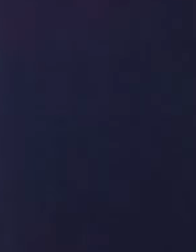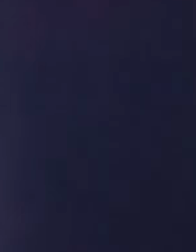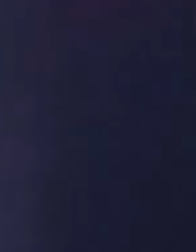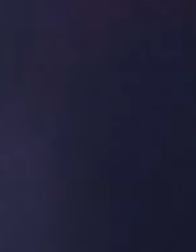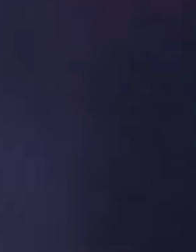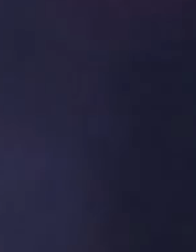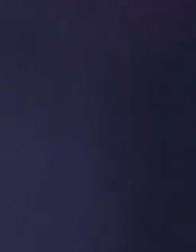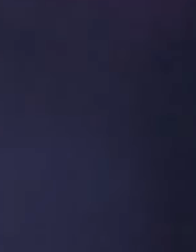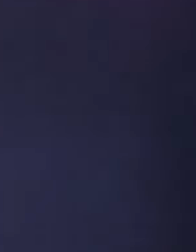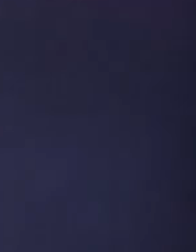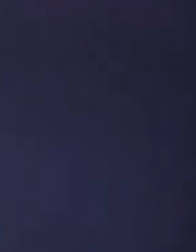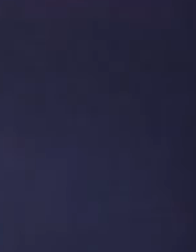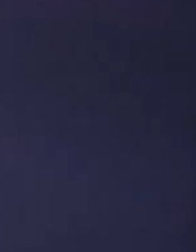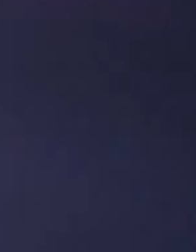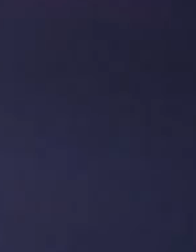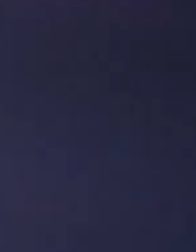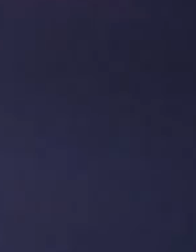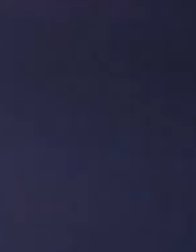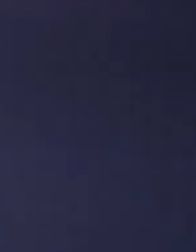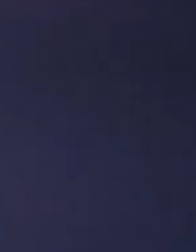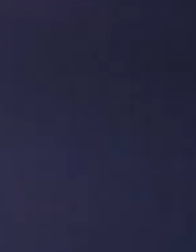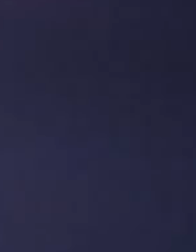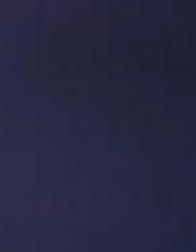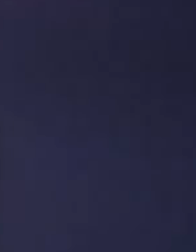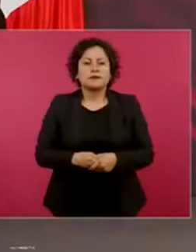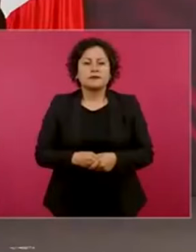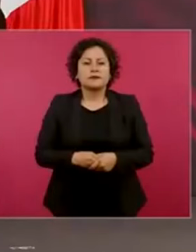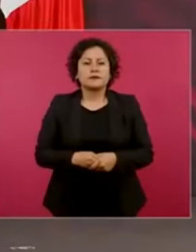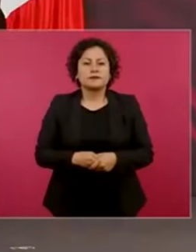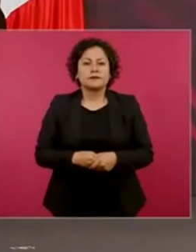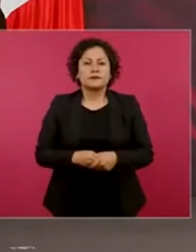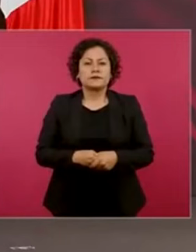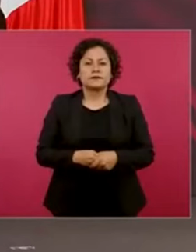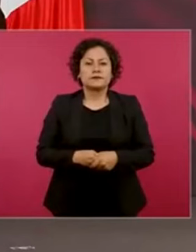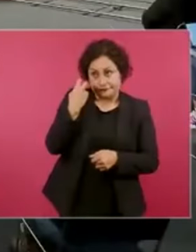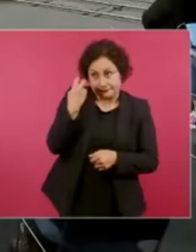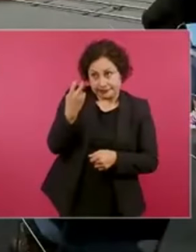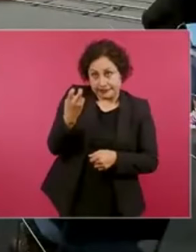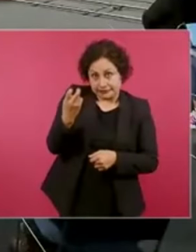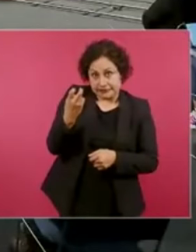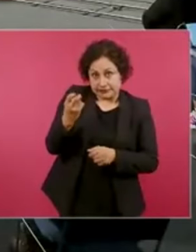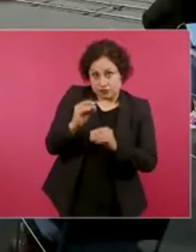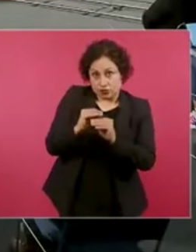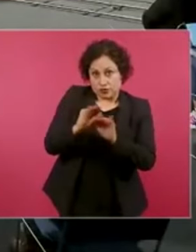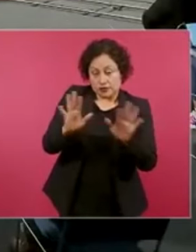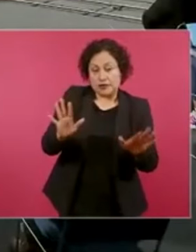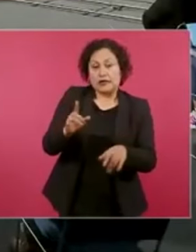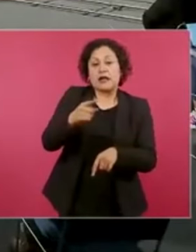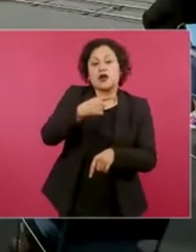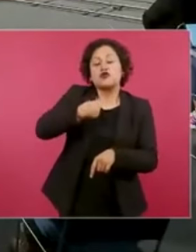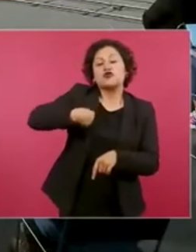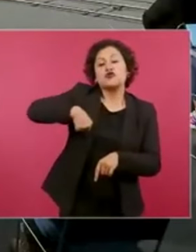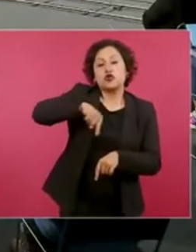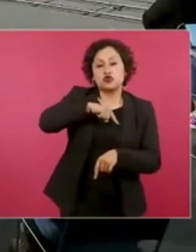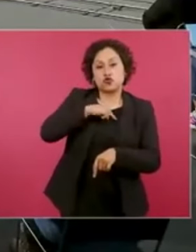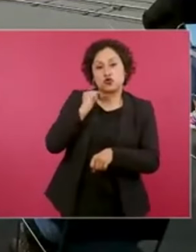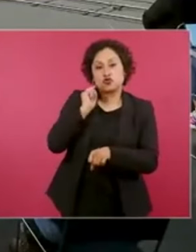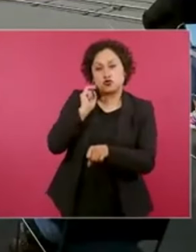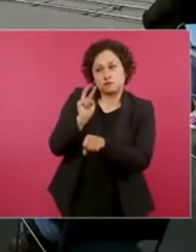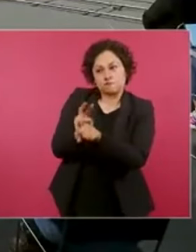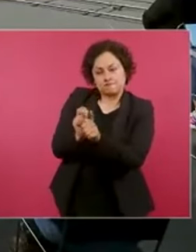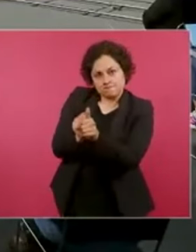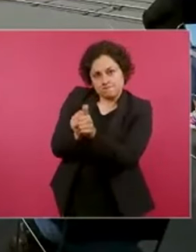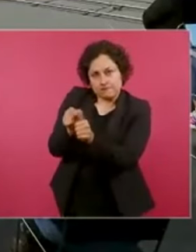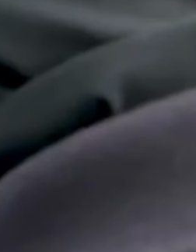fue más allá y dijo que era un montaje de latinos. Que en su experiencia es difícil creer una protesta legítima hecha por gente